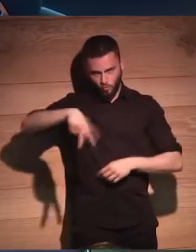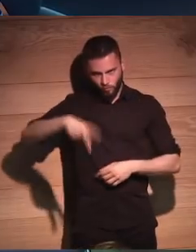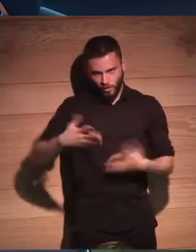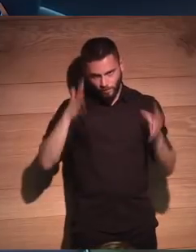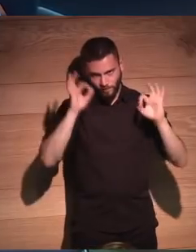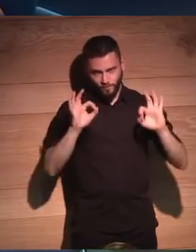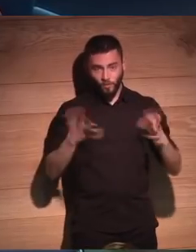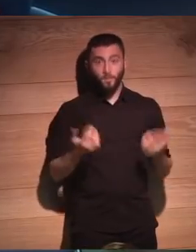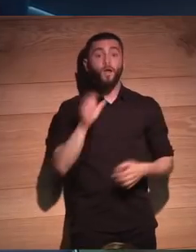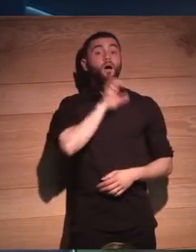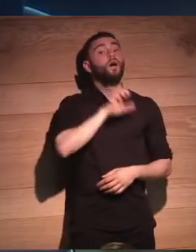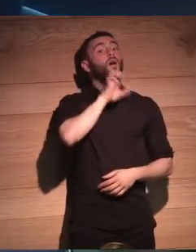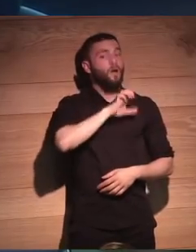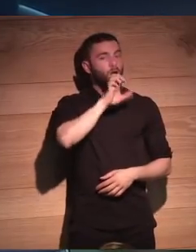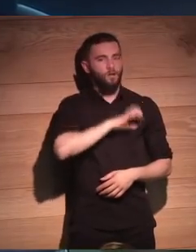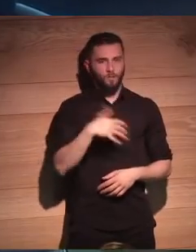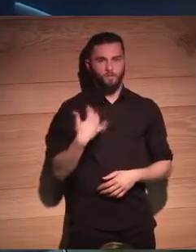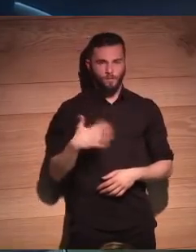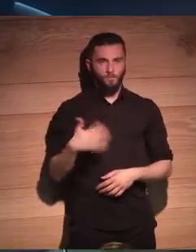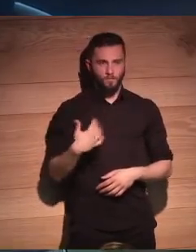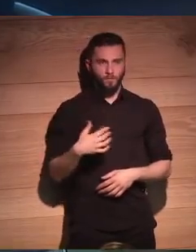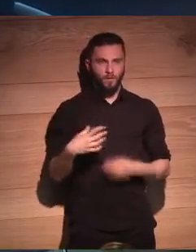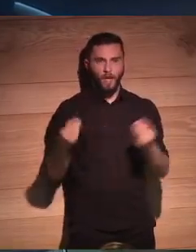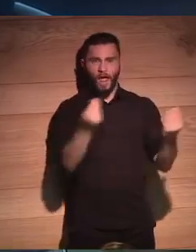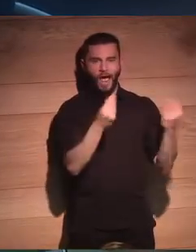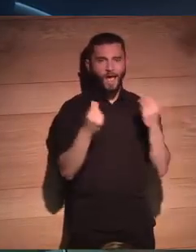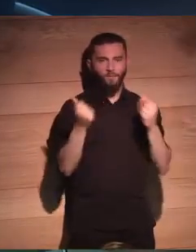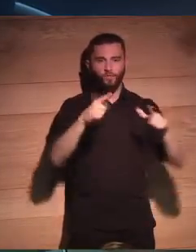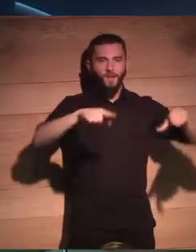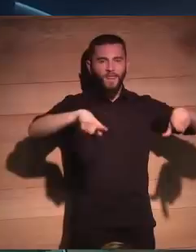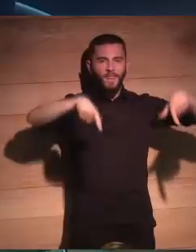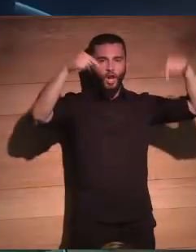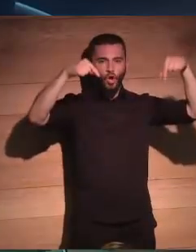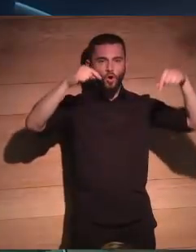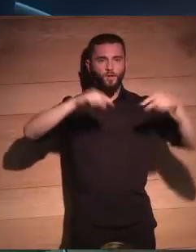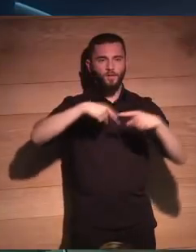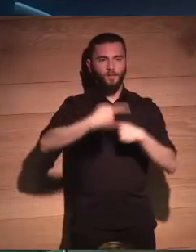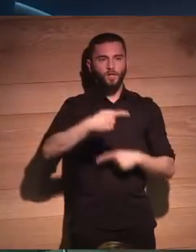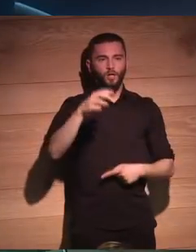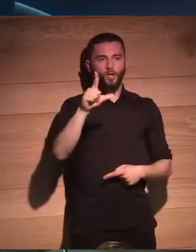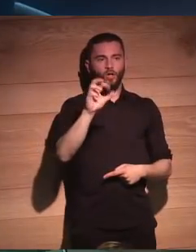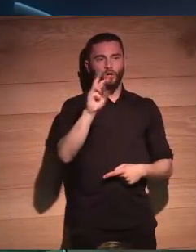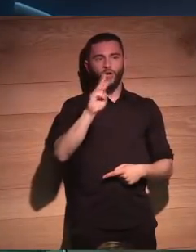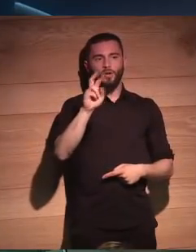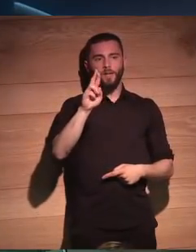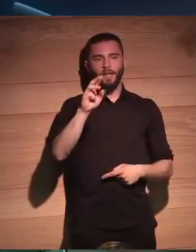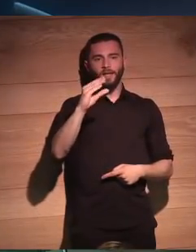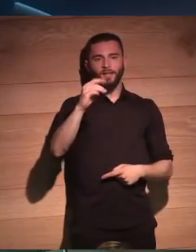que era muy curioso hasta qué punto estaba impregnada esa atmósfera de lo gótico que luego llega a Lovecraft a finales del